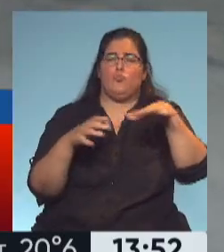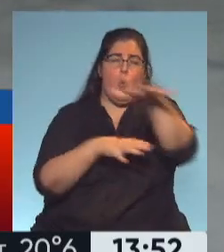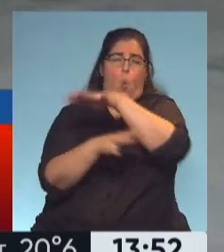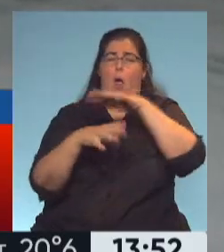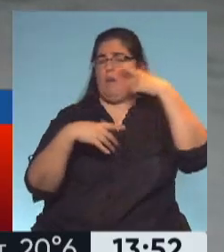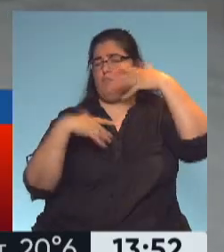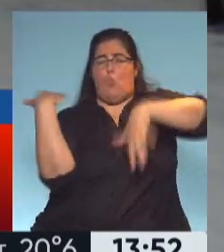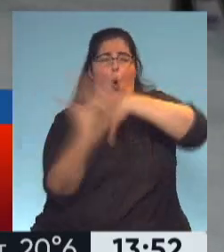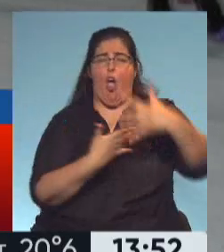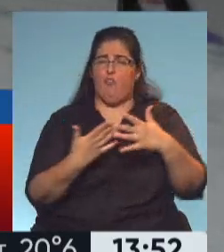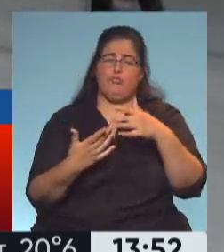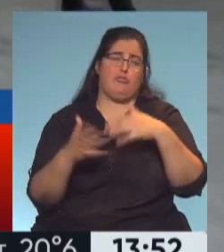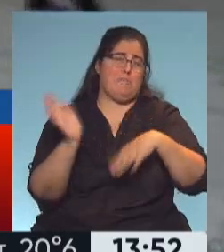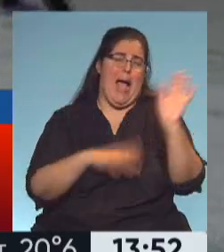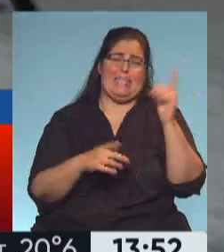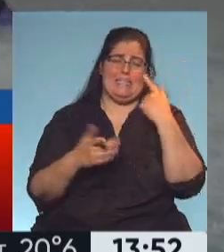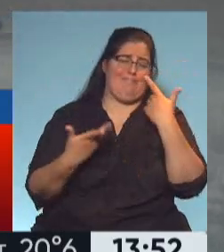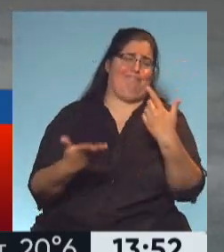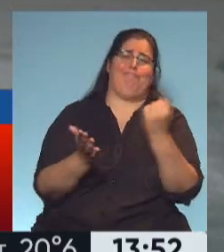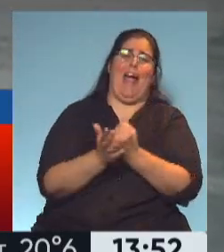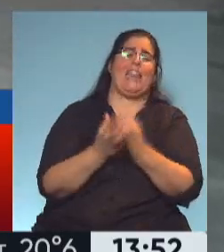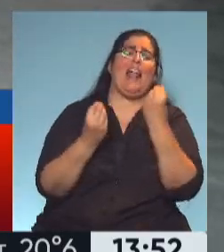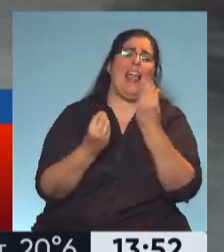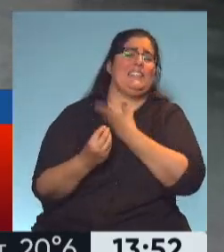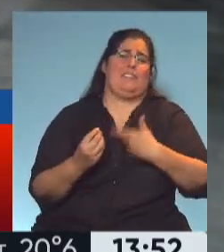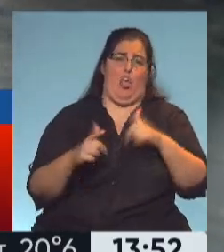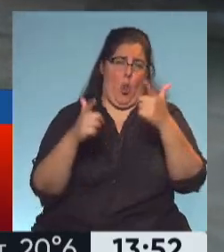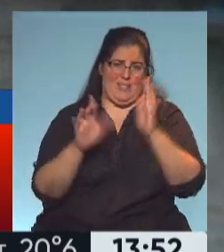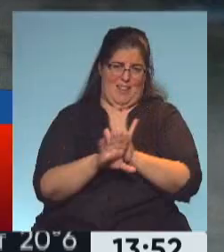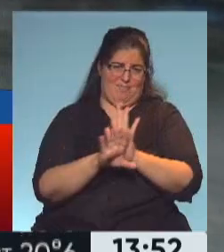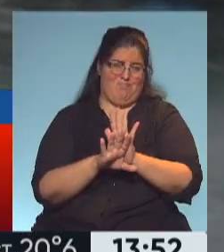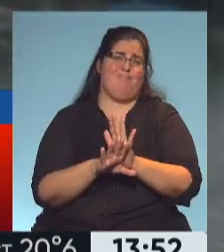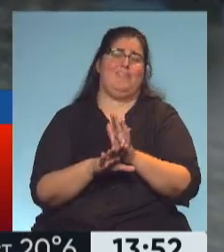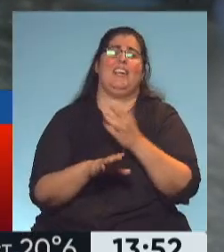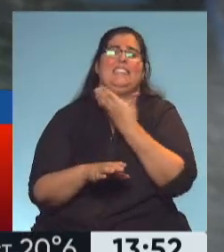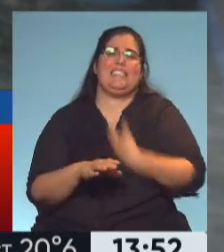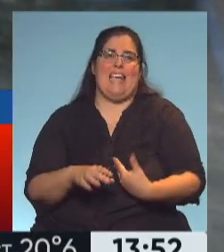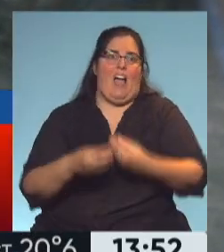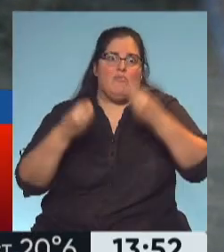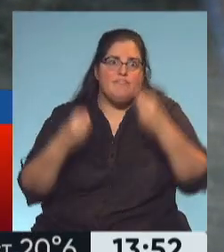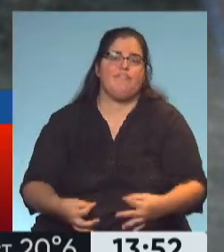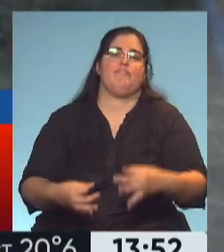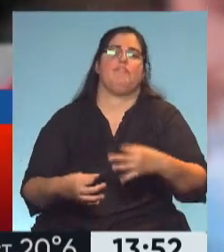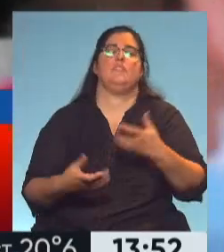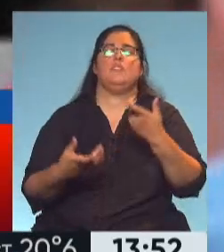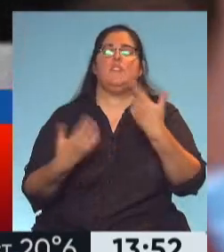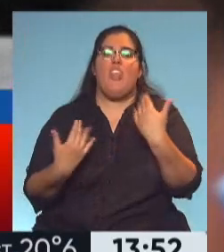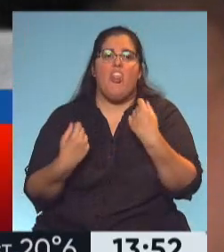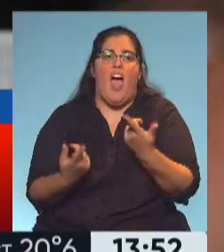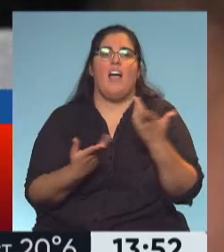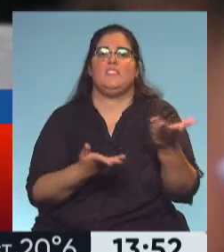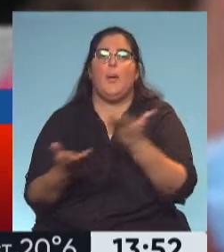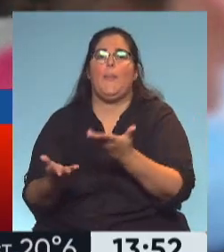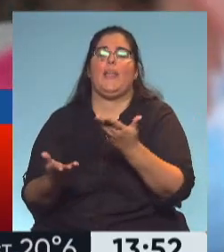confusa, caracterizada, creo yo, por el déficit de estatalidad. Es eso lo que falta. No hay un Estado que logre proveer